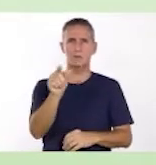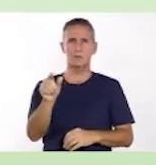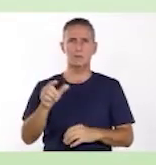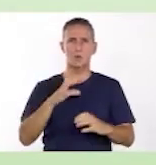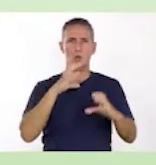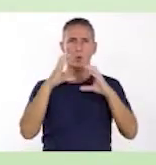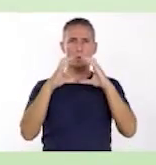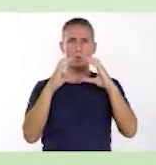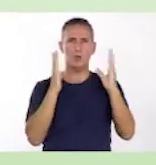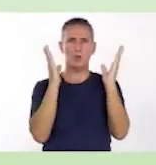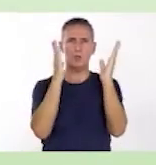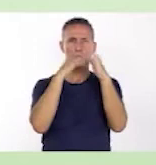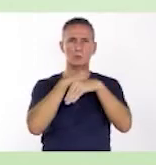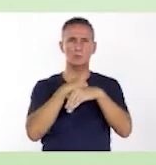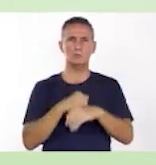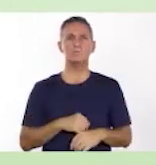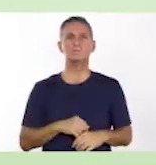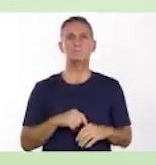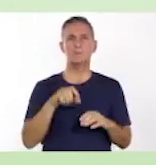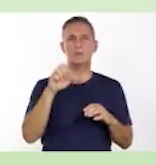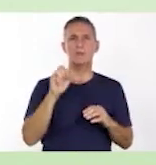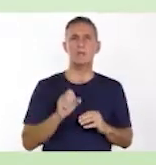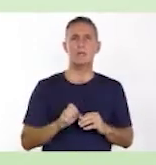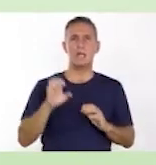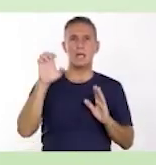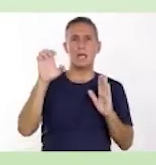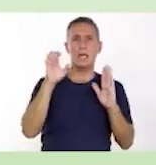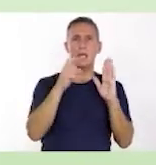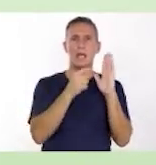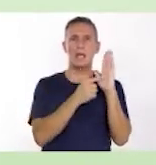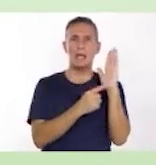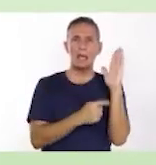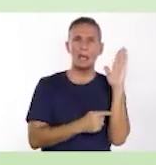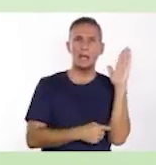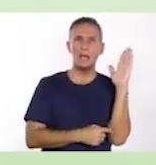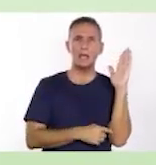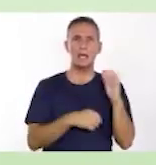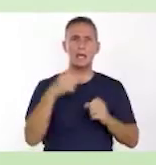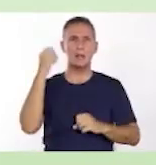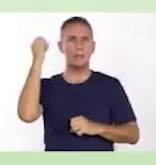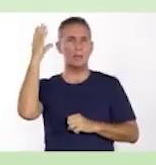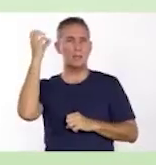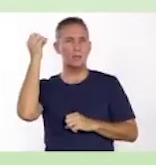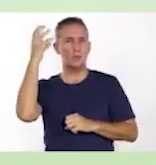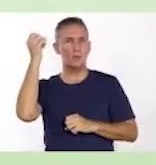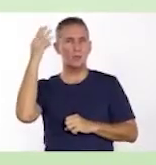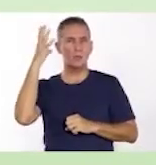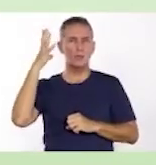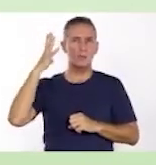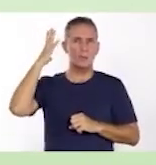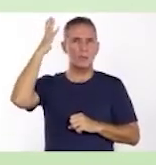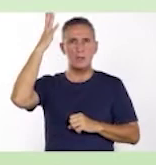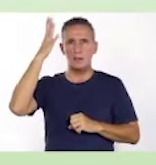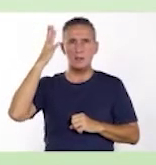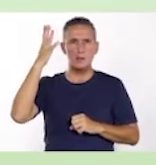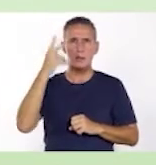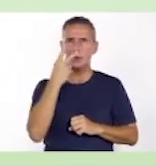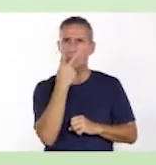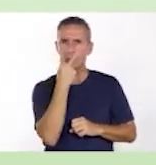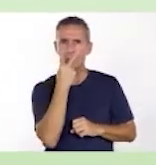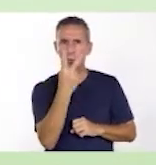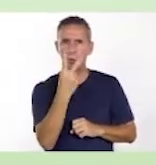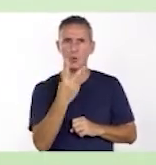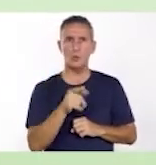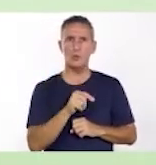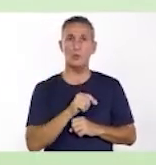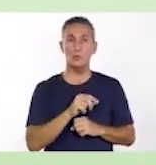incomunicado. Empleo de elementos fantásticos. Aquí lo hay. Ustedes lo pueden haber visto